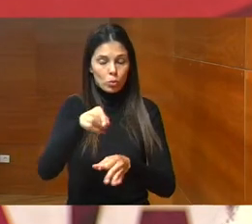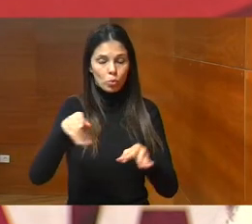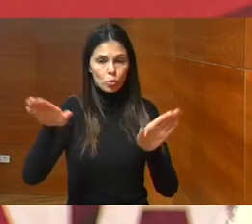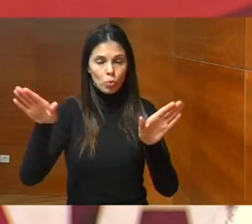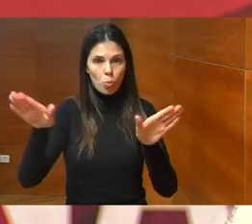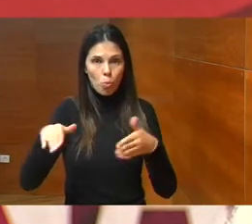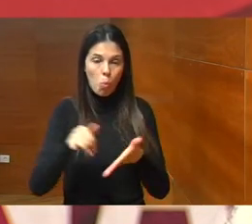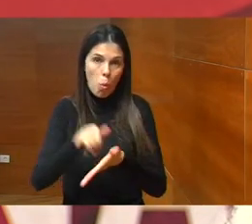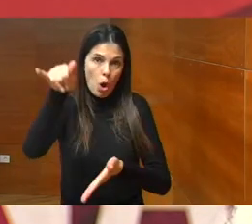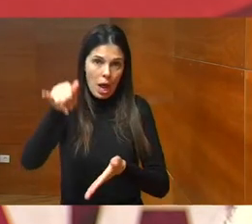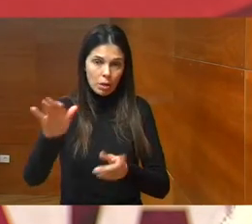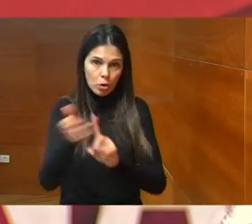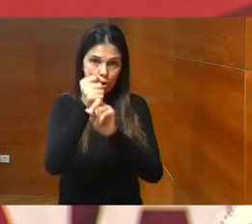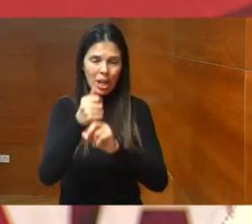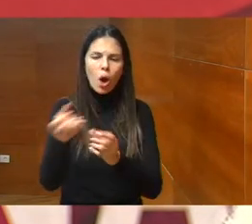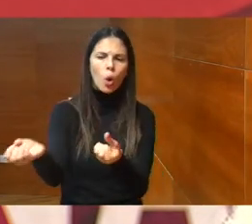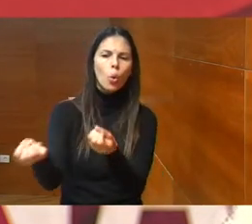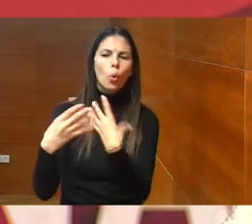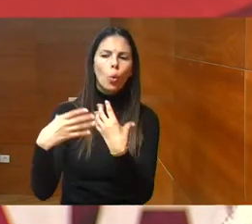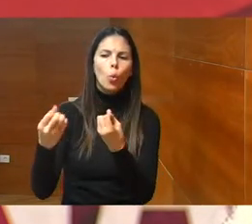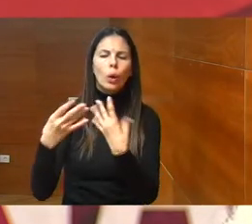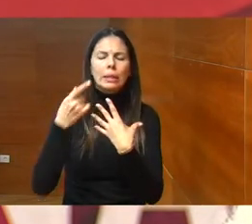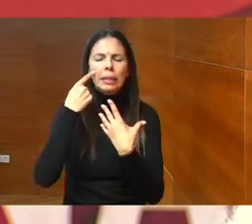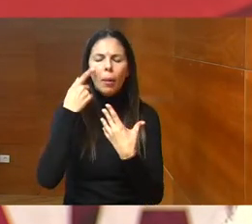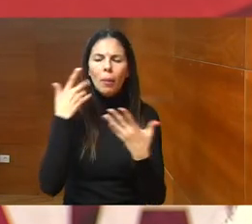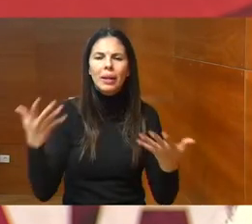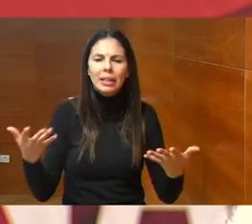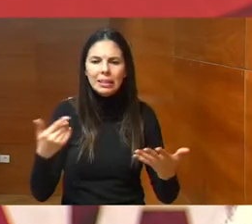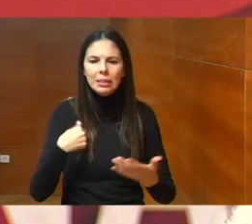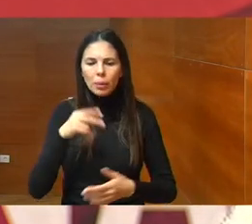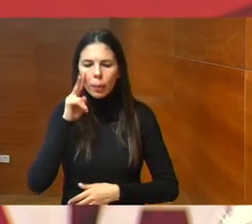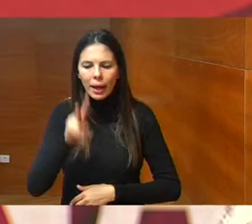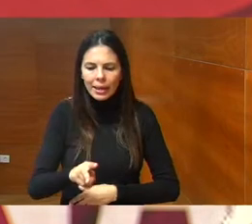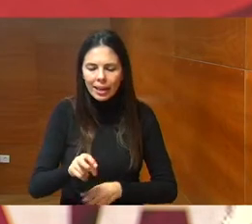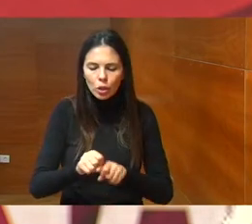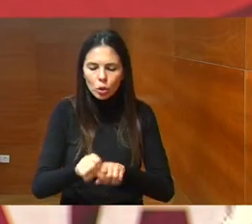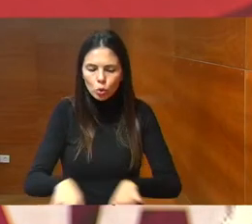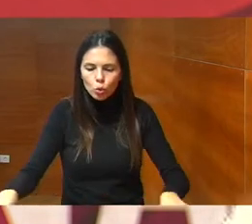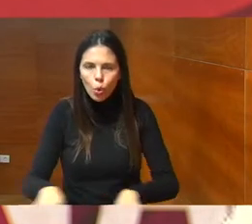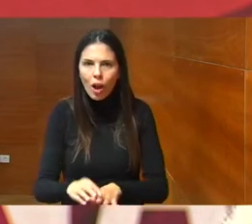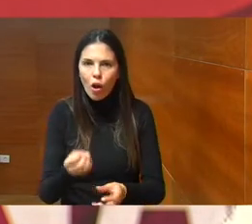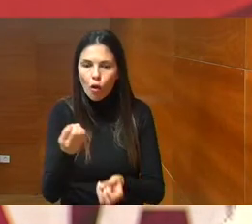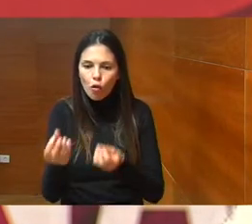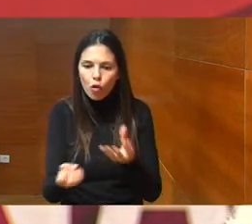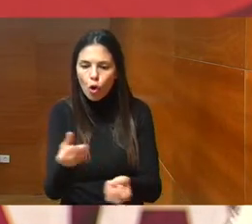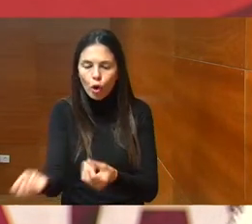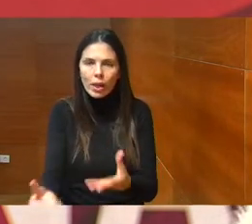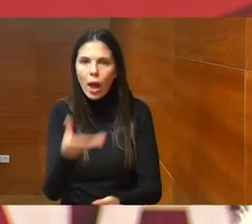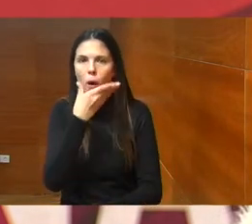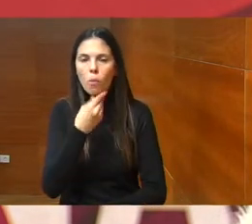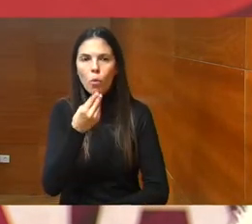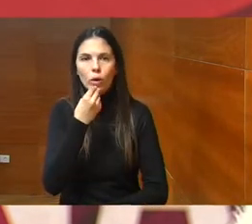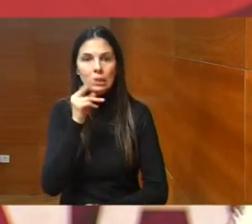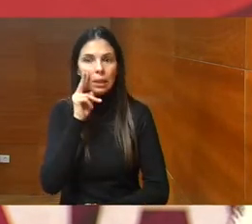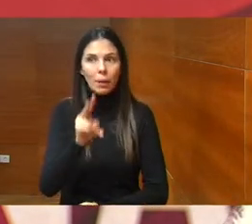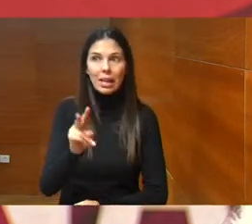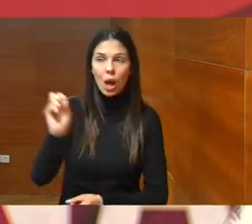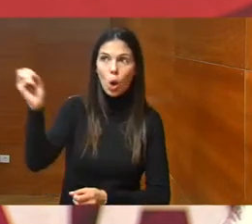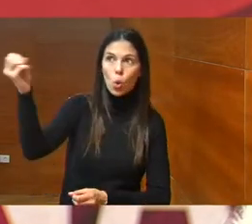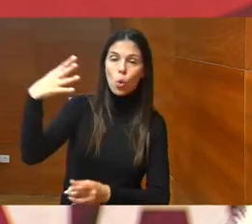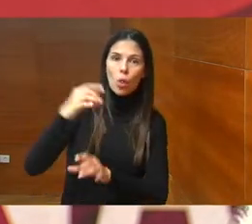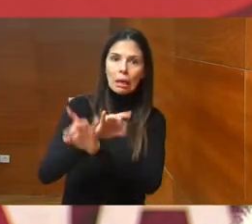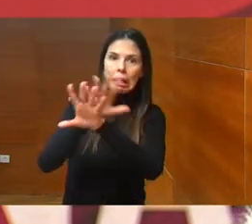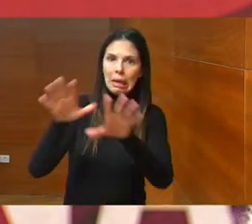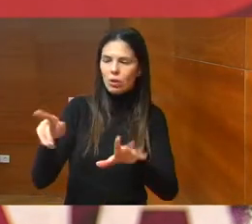Contame el niño sin Sela siddhalí pareció cham florido y hermoso emaestrada luz Doria esto